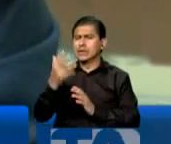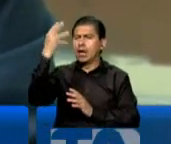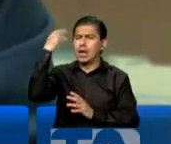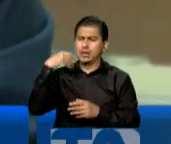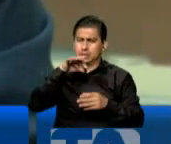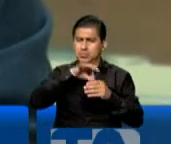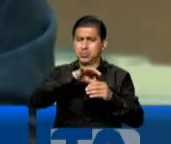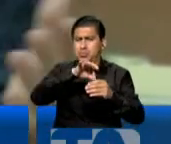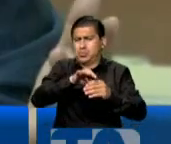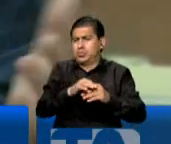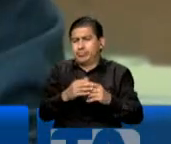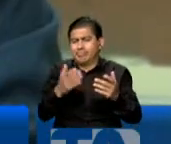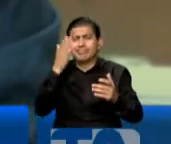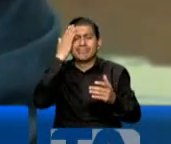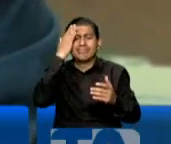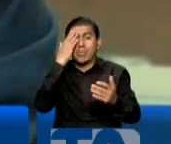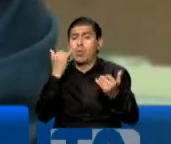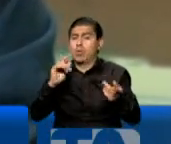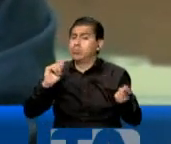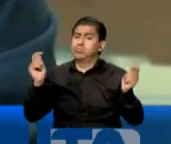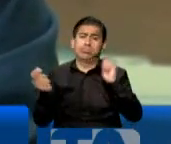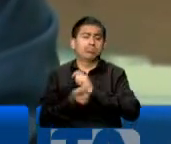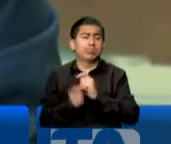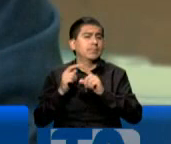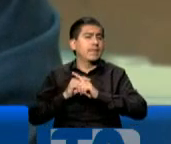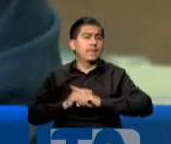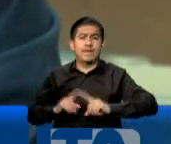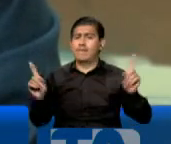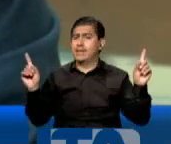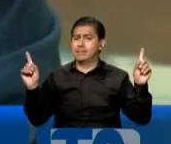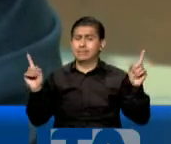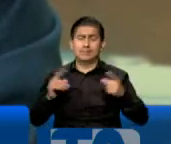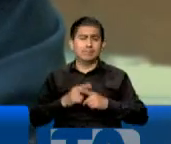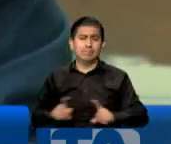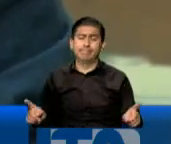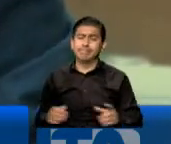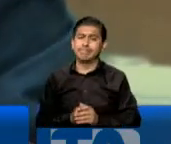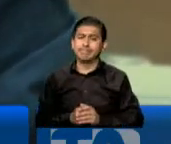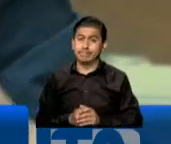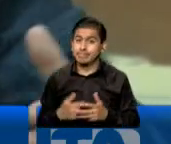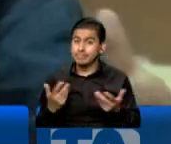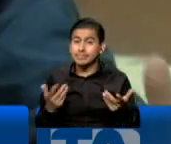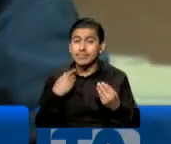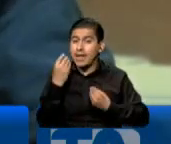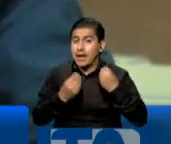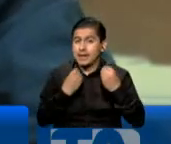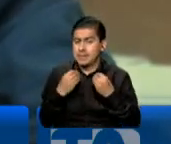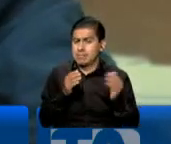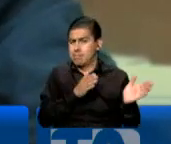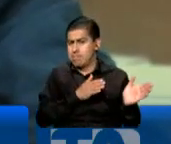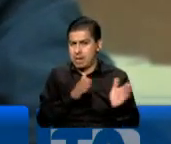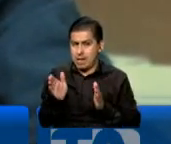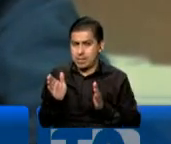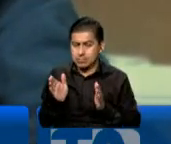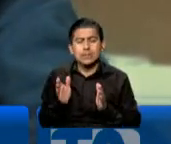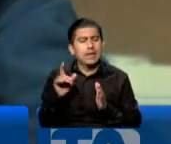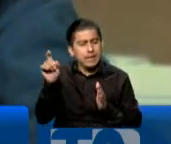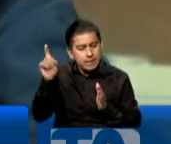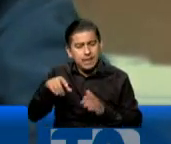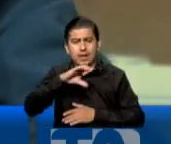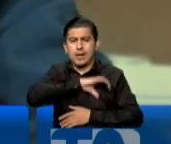las que estábamos acostumbrados. Esto va a ser un proceso inédito. Por lo tanto, los planes y programas y